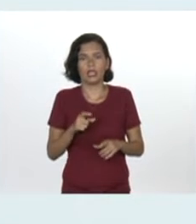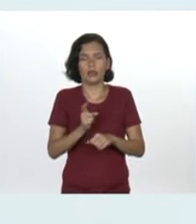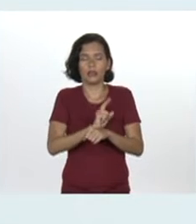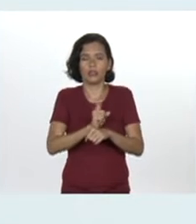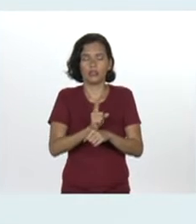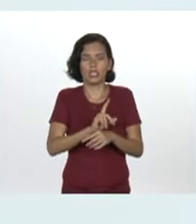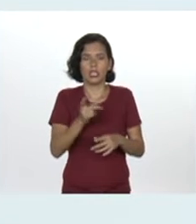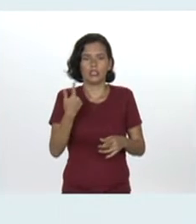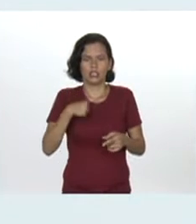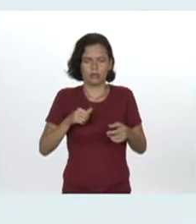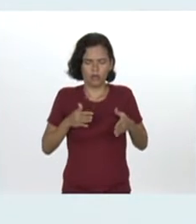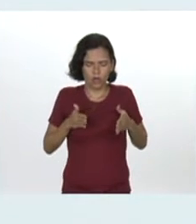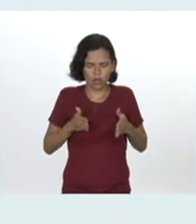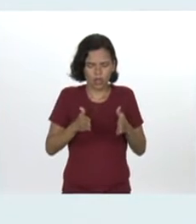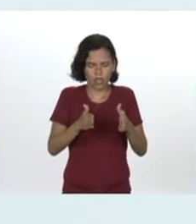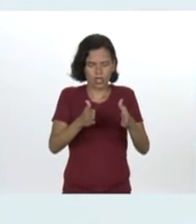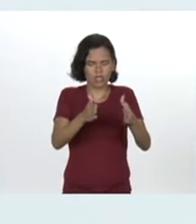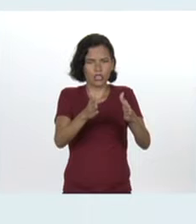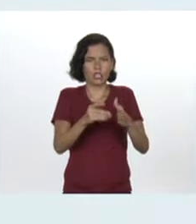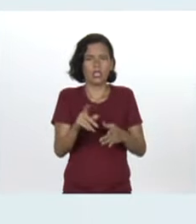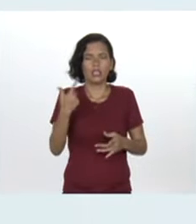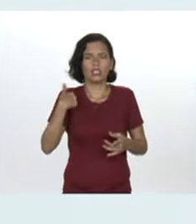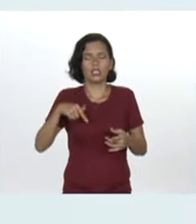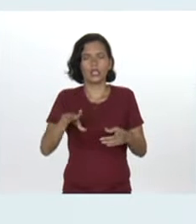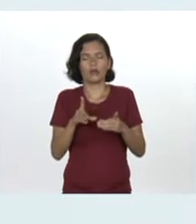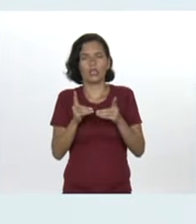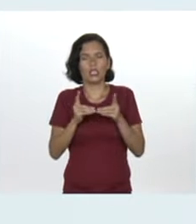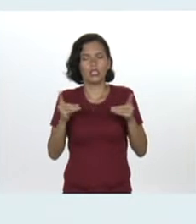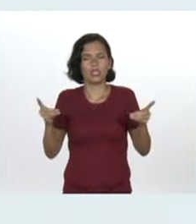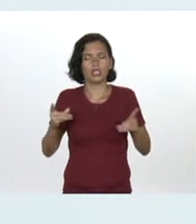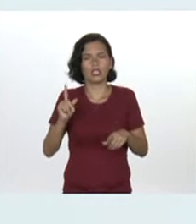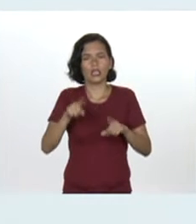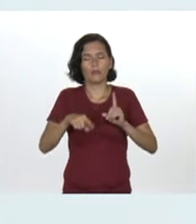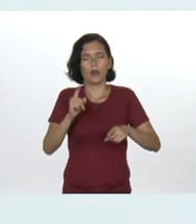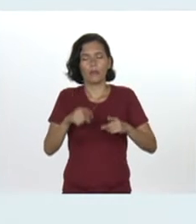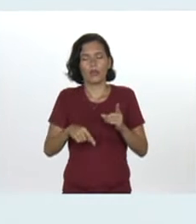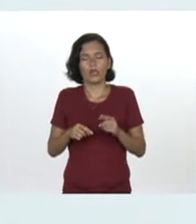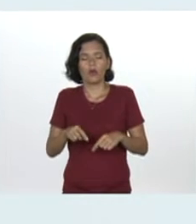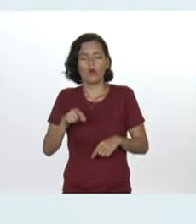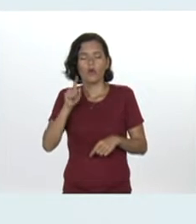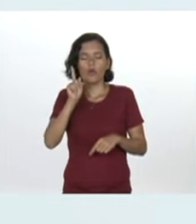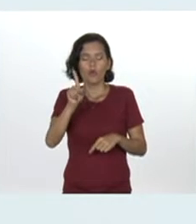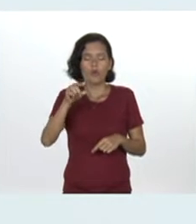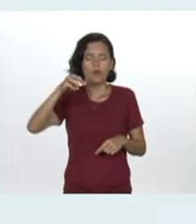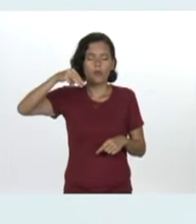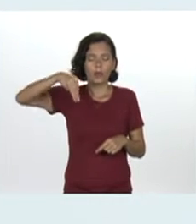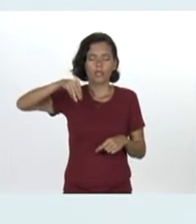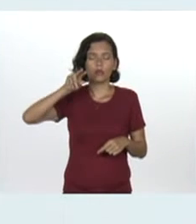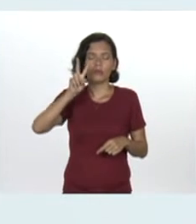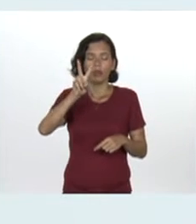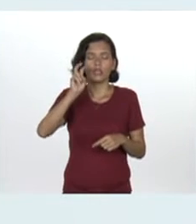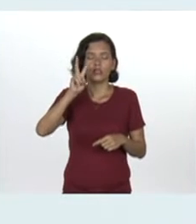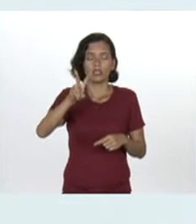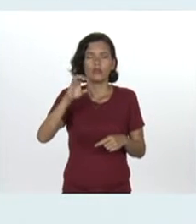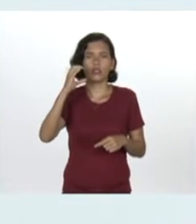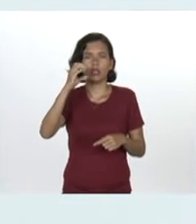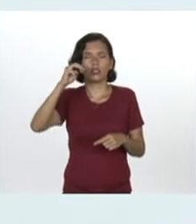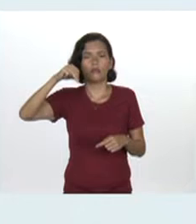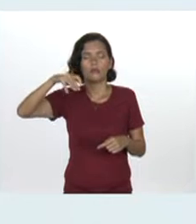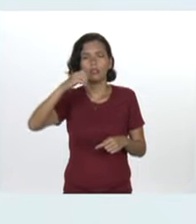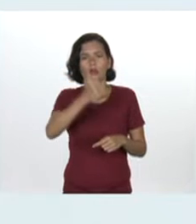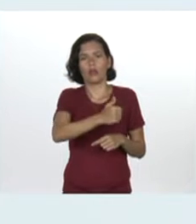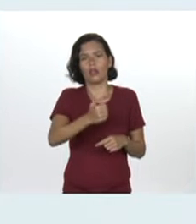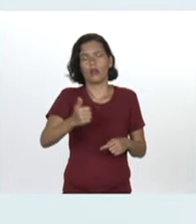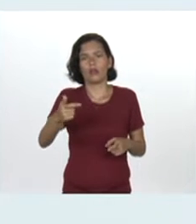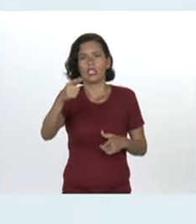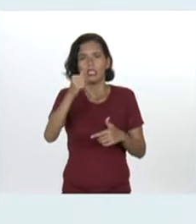tenemos los carriles. Los carriles tienen una distancia de 1 metro con 22 centímetros cada uno. En estas carreras